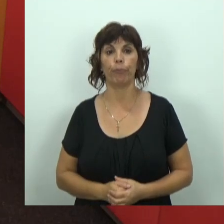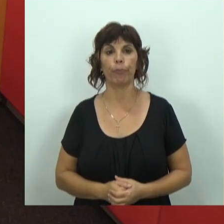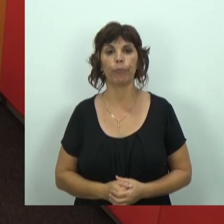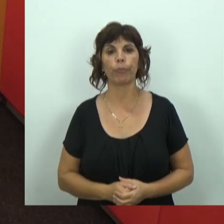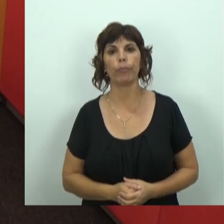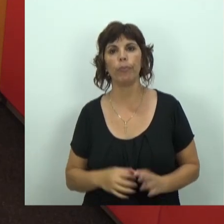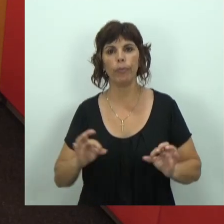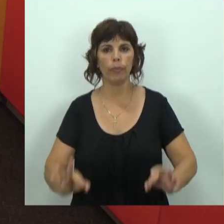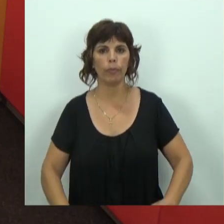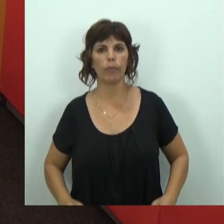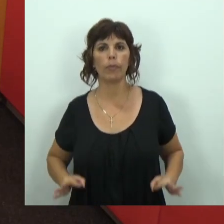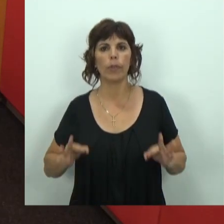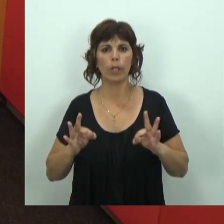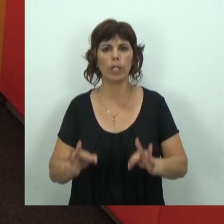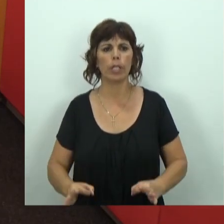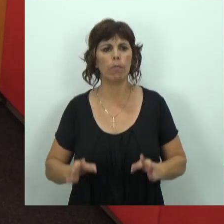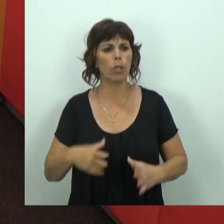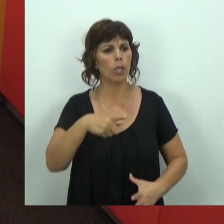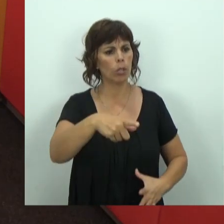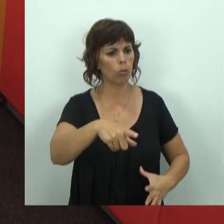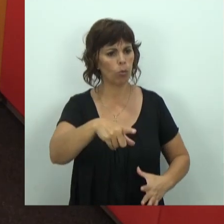Pero siempre derrama tu corazón.